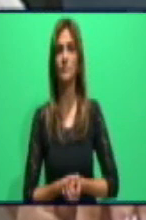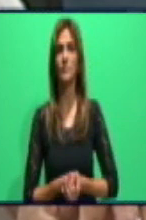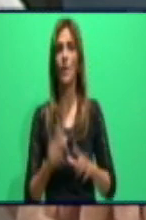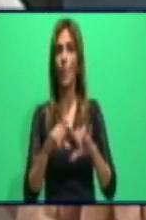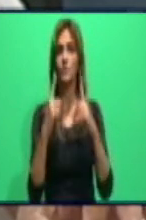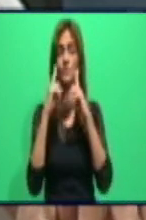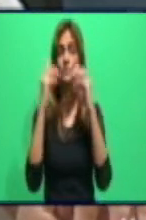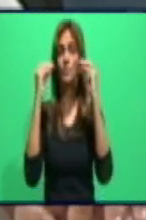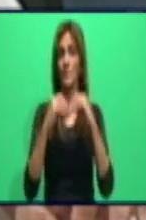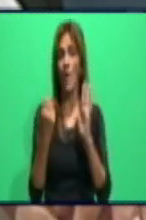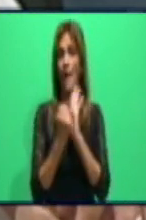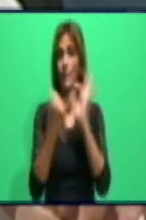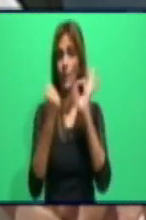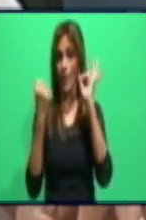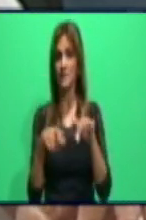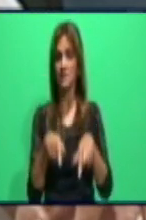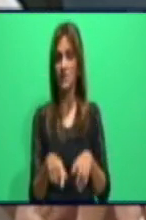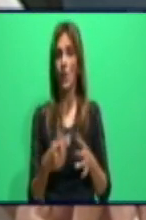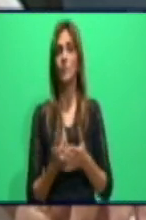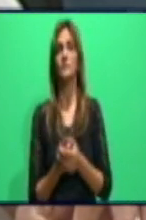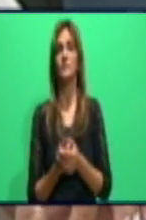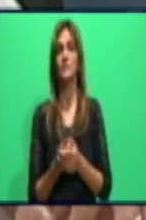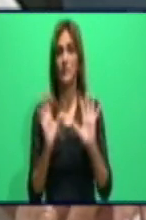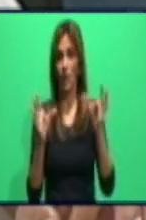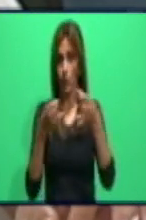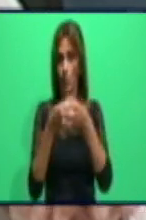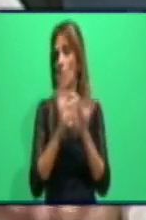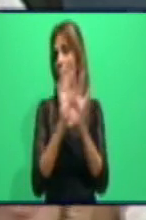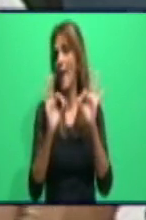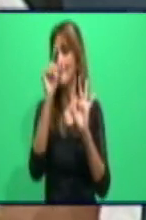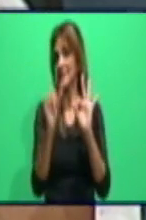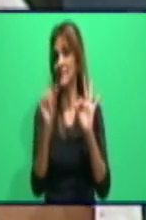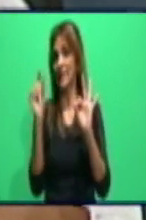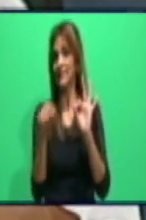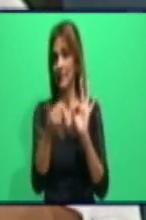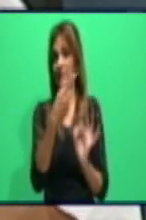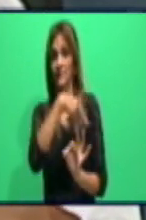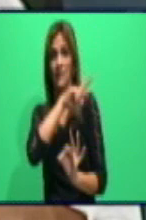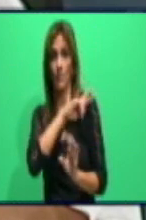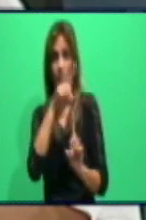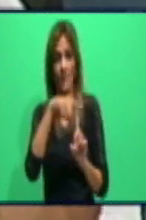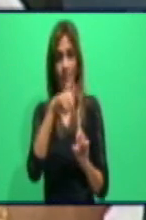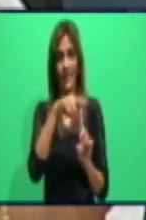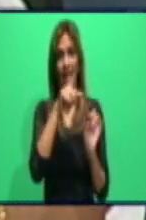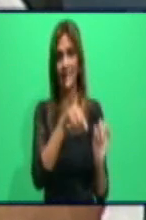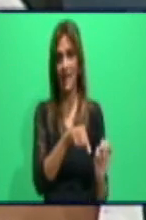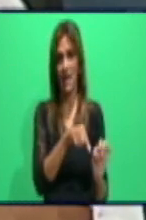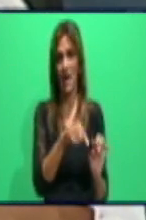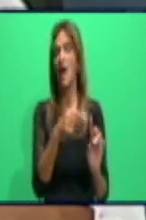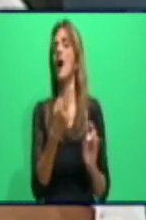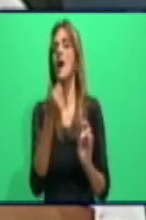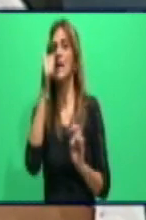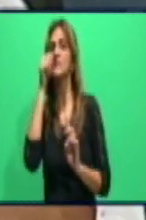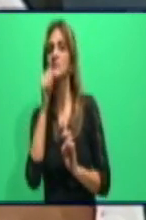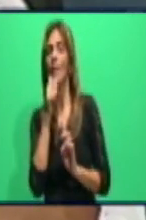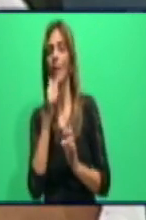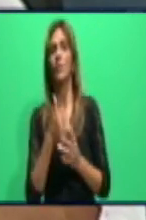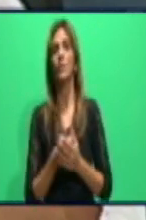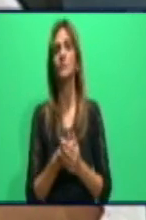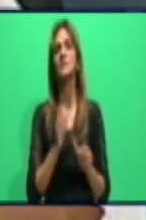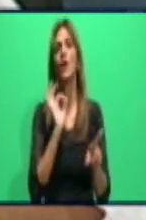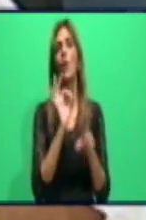expertos que están al frente de esta tarea y el sábado se comenzó con el reclutamiento de